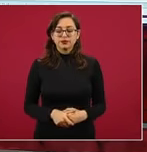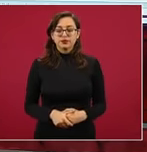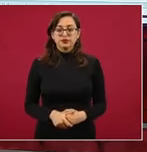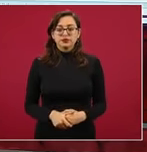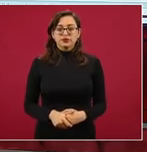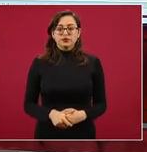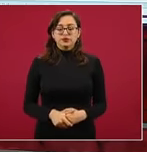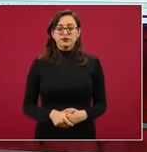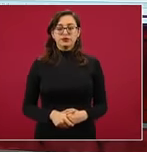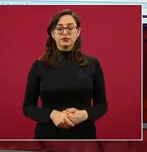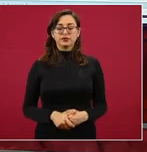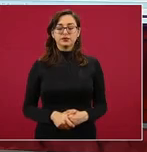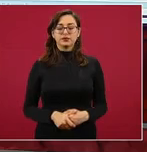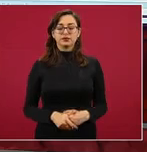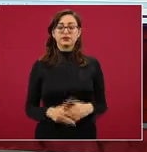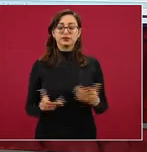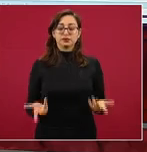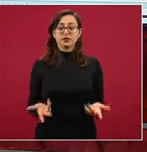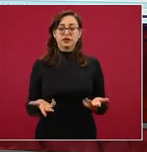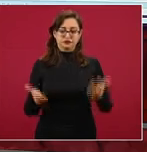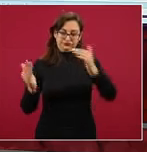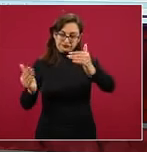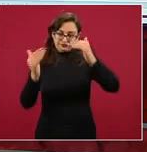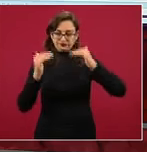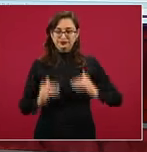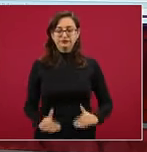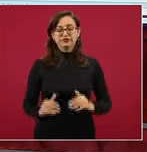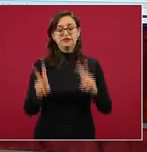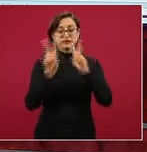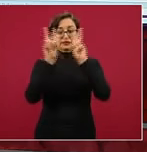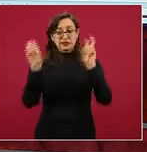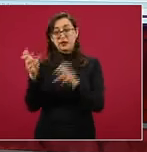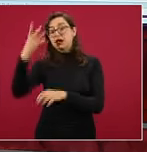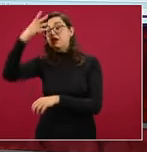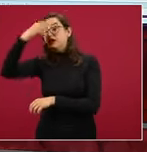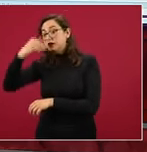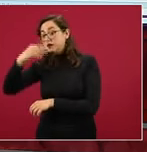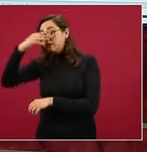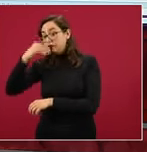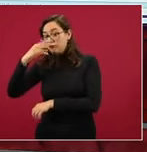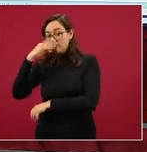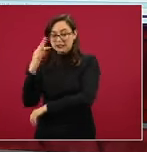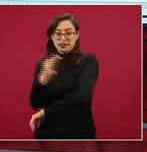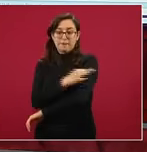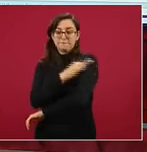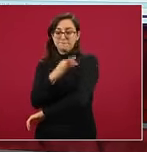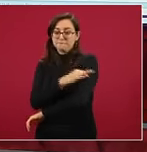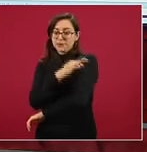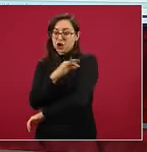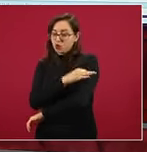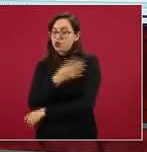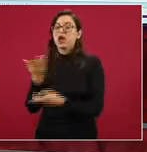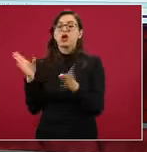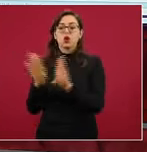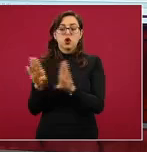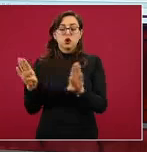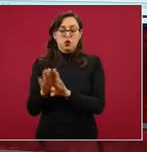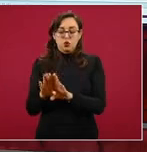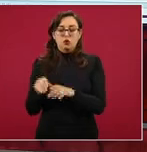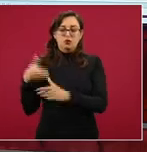Avance semanal sobre la vacunación contra influenza en todo el sector salud. Tenemos